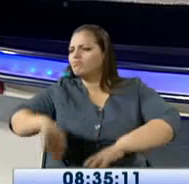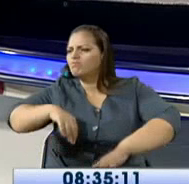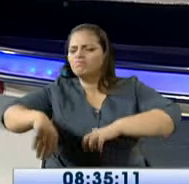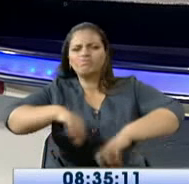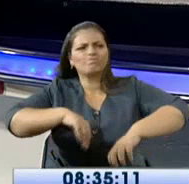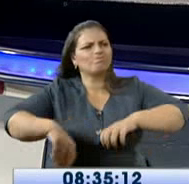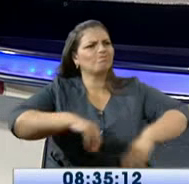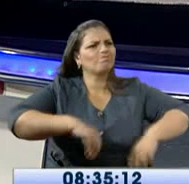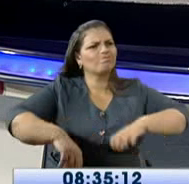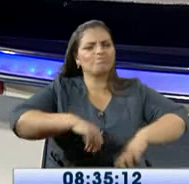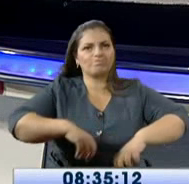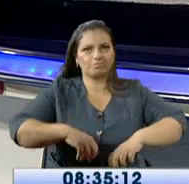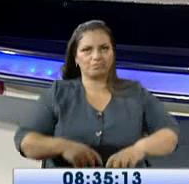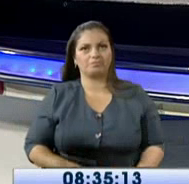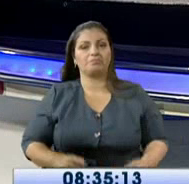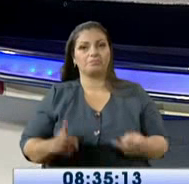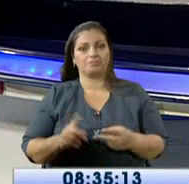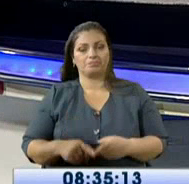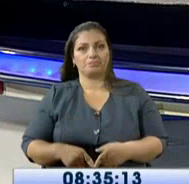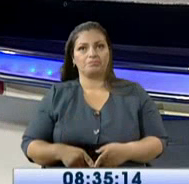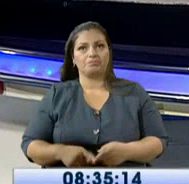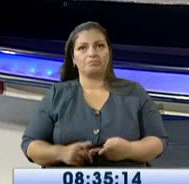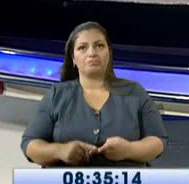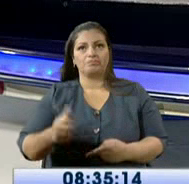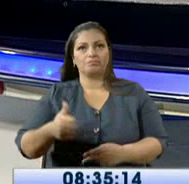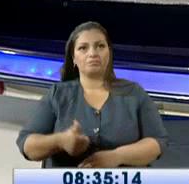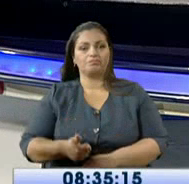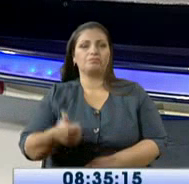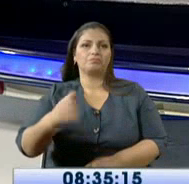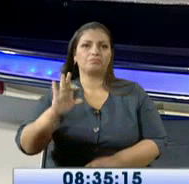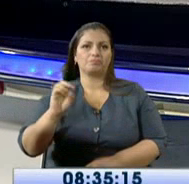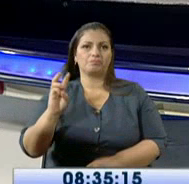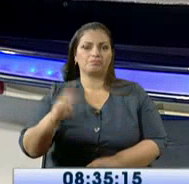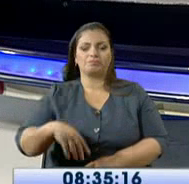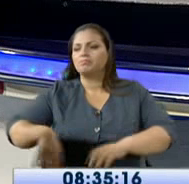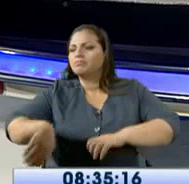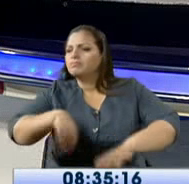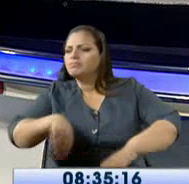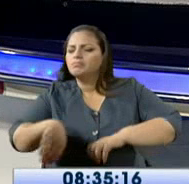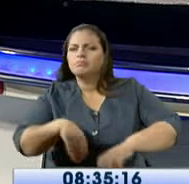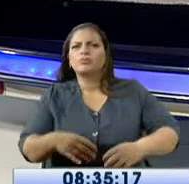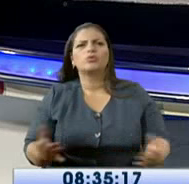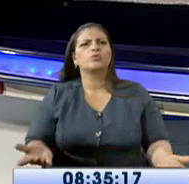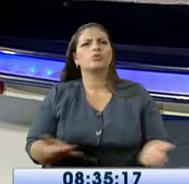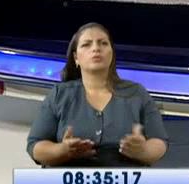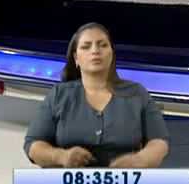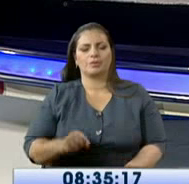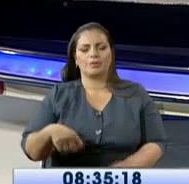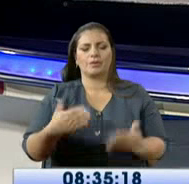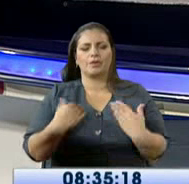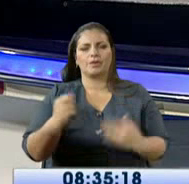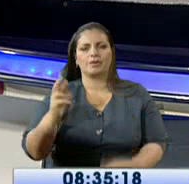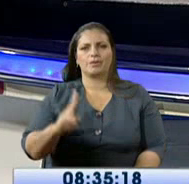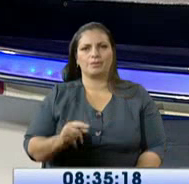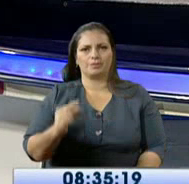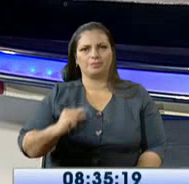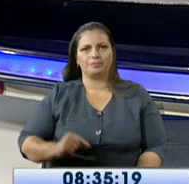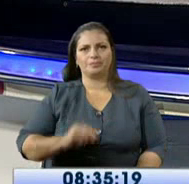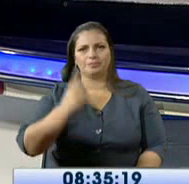como agentes de la ATM. Este operativo se efectuó en el sur de Guayaquil. Los detalles a continuación.